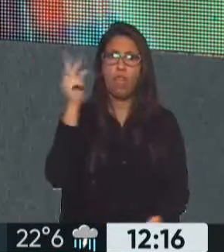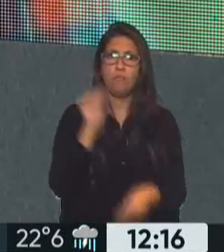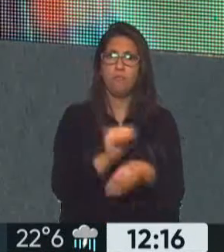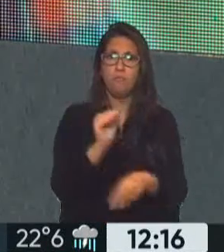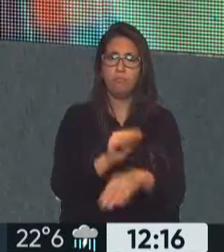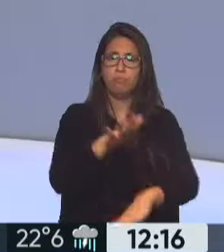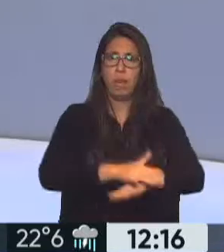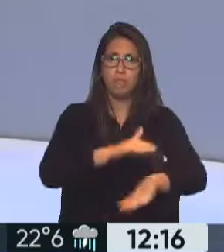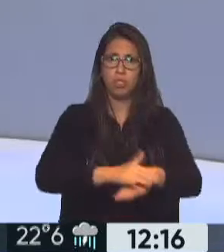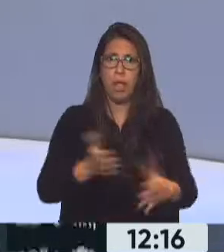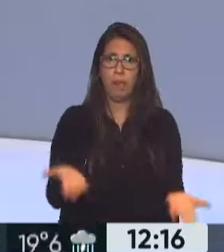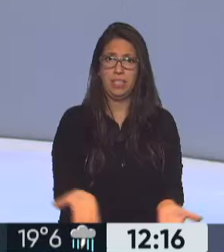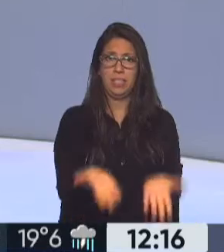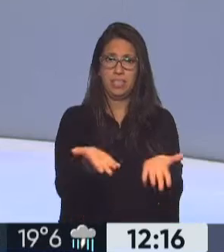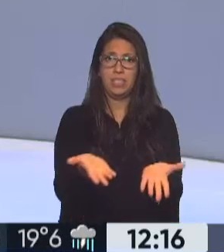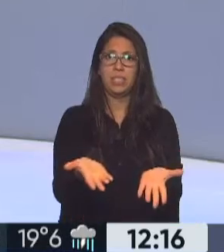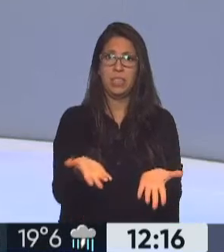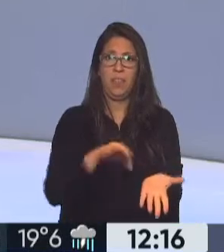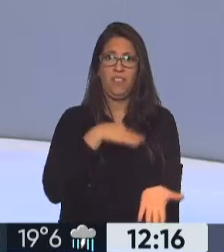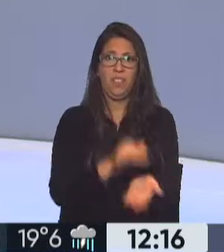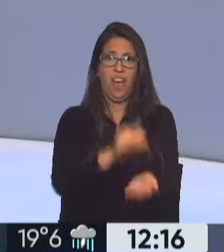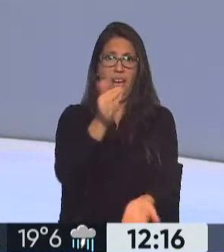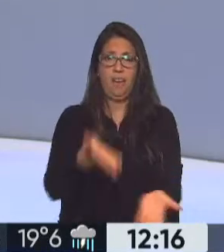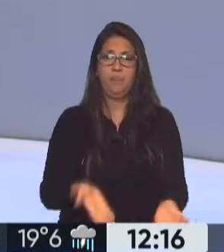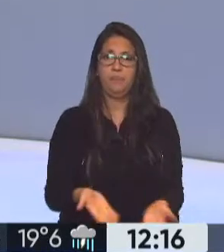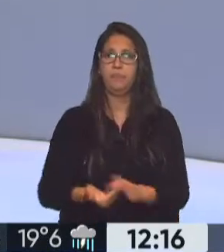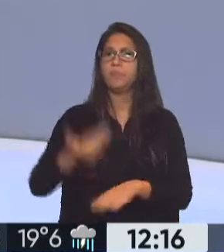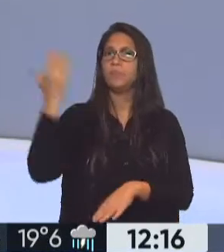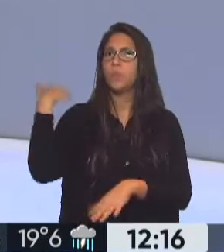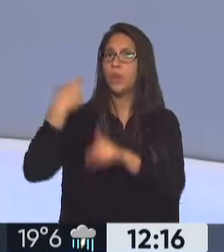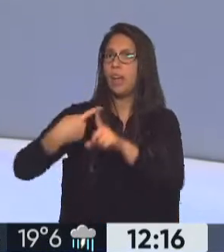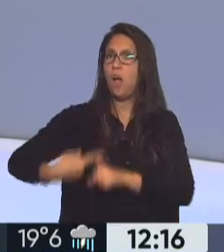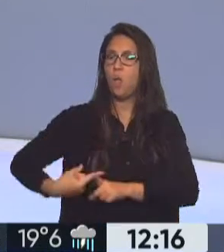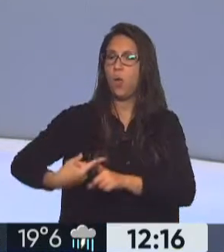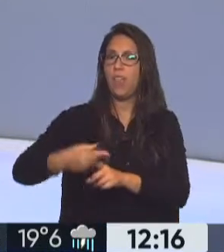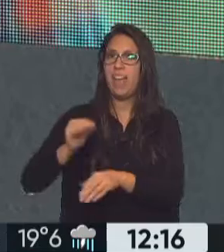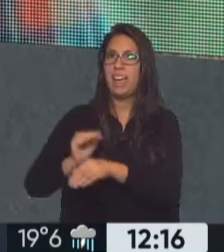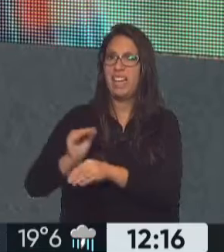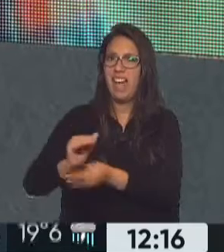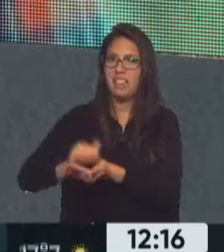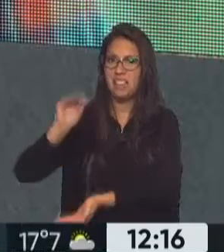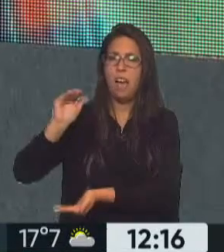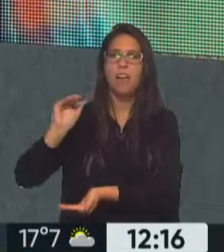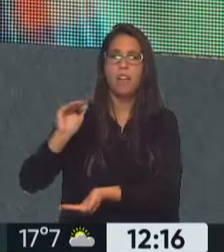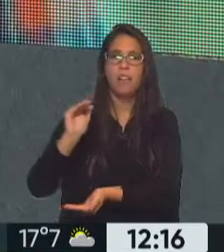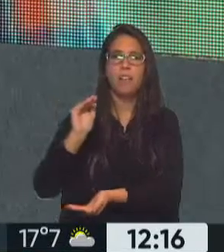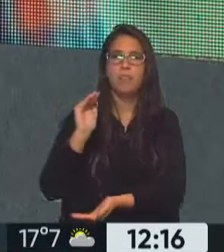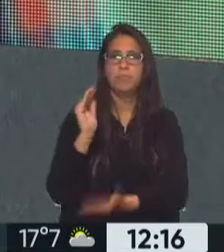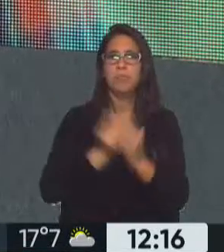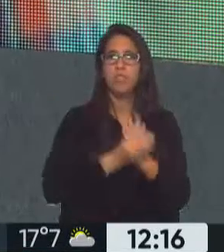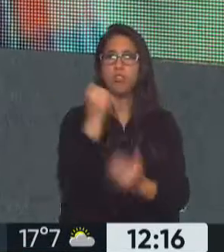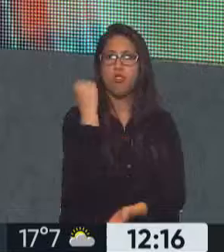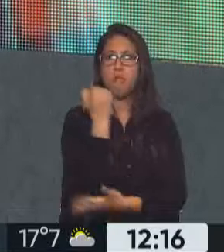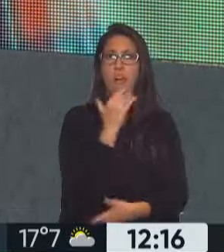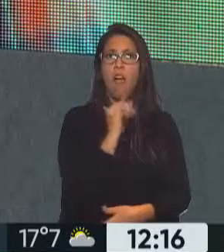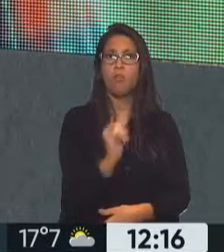estar en la tierra. Exactamente, bueno, de hecho ya desde que salió el índice crianza lo anunció el ministro de Economía,